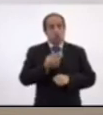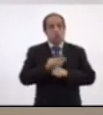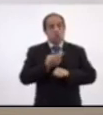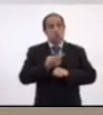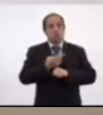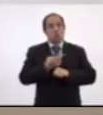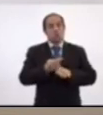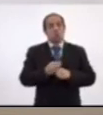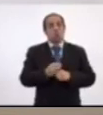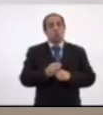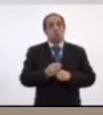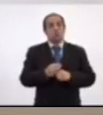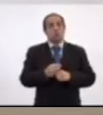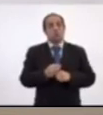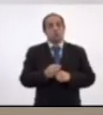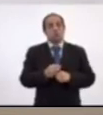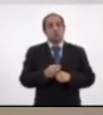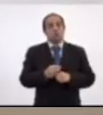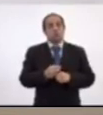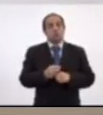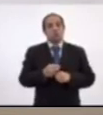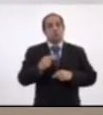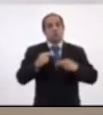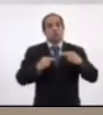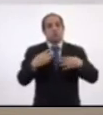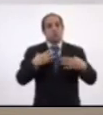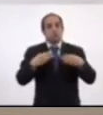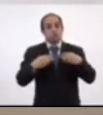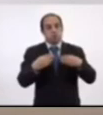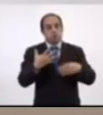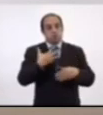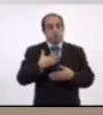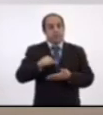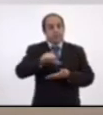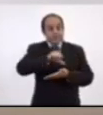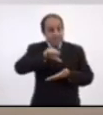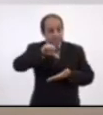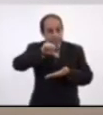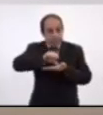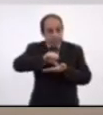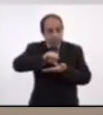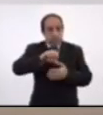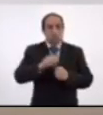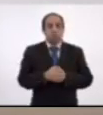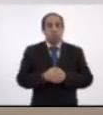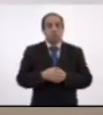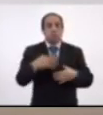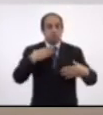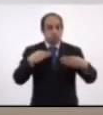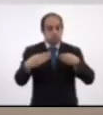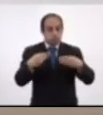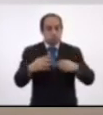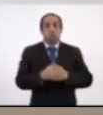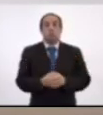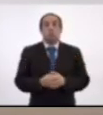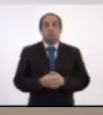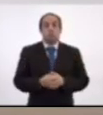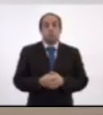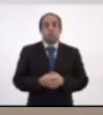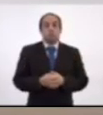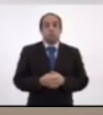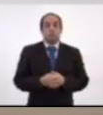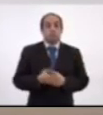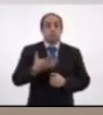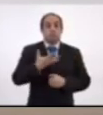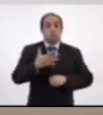mayor carga de la pandemia, en donde estuvo el epicentro, pues, de la pandemia. Entonces, y en donde